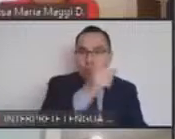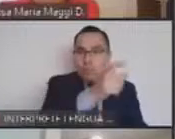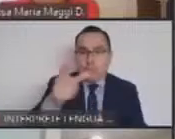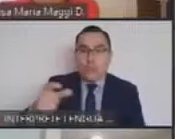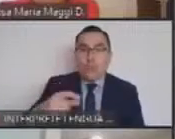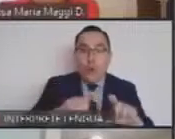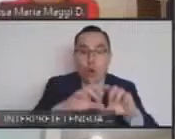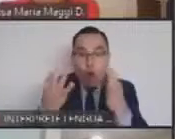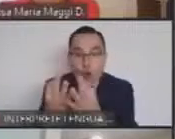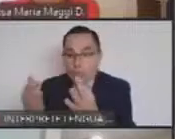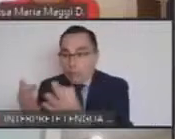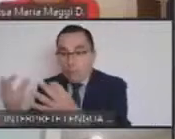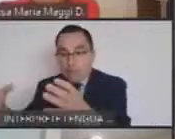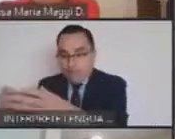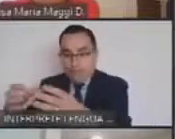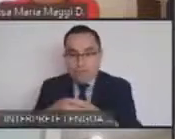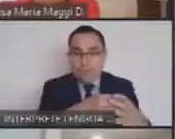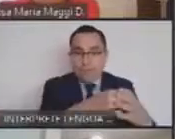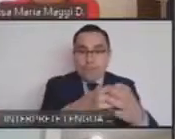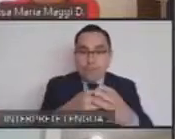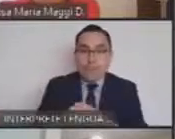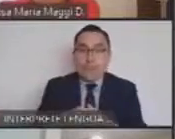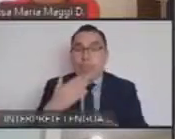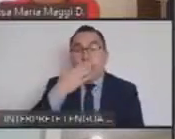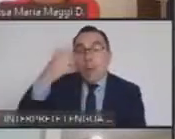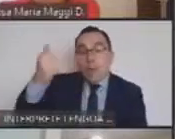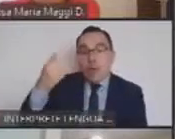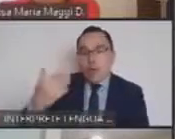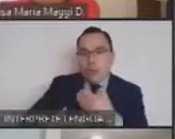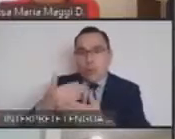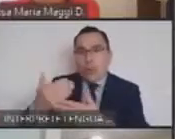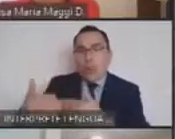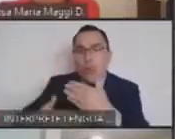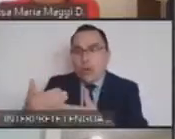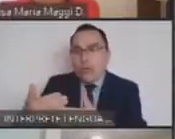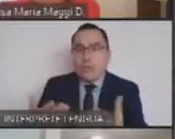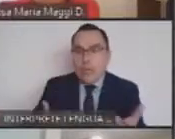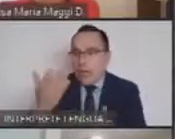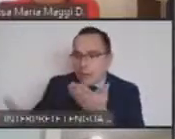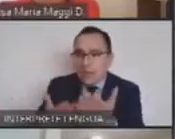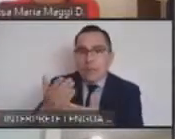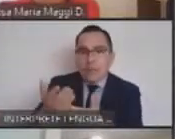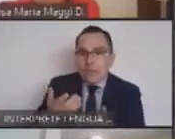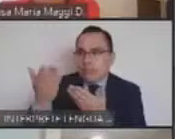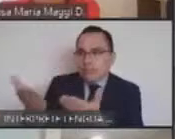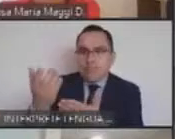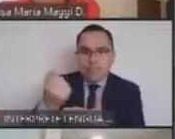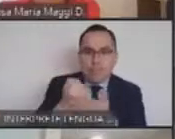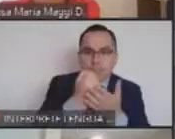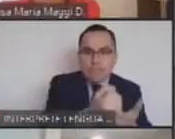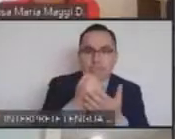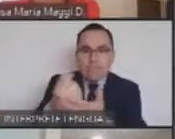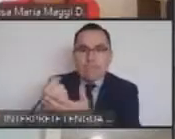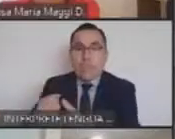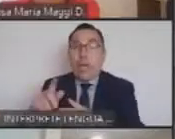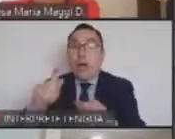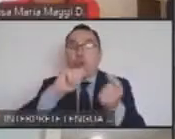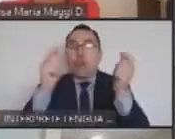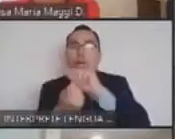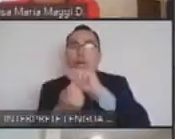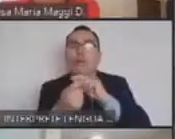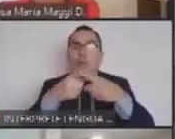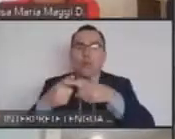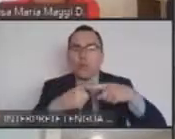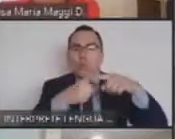organismos y permitiendo la mejora continua del servicio prestado y además la adaptación a los cambios sociales a través de